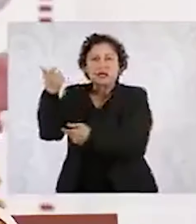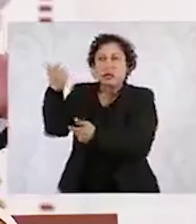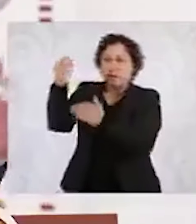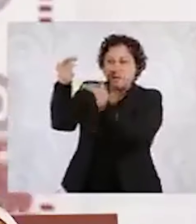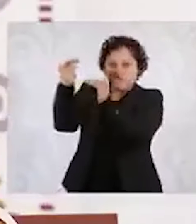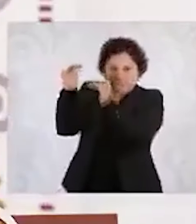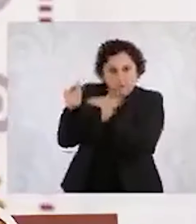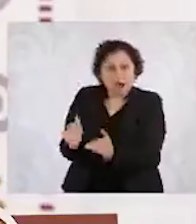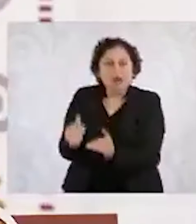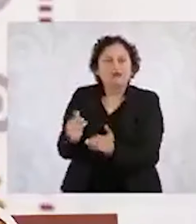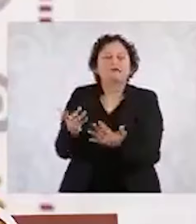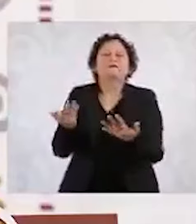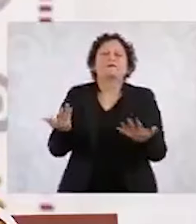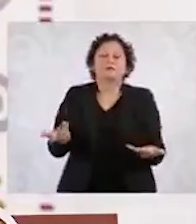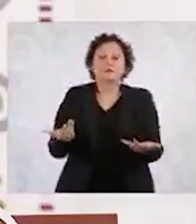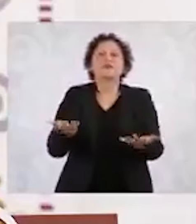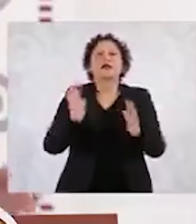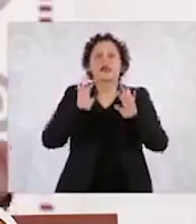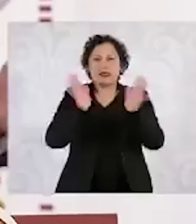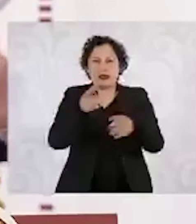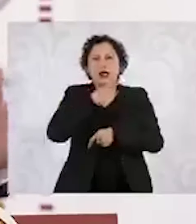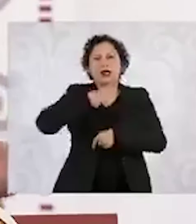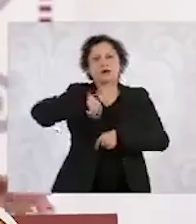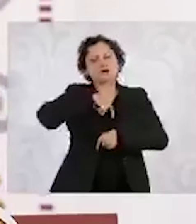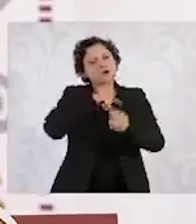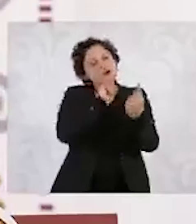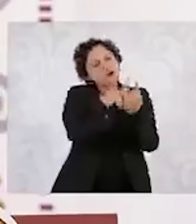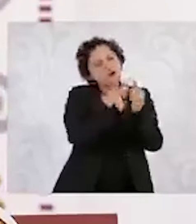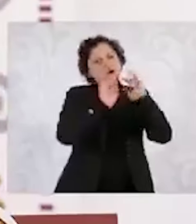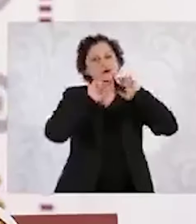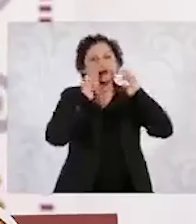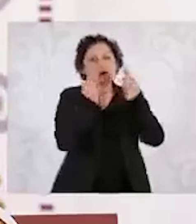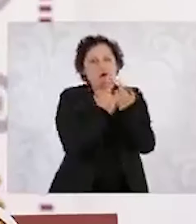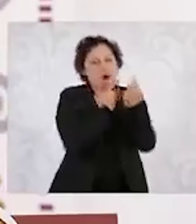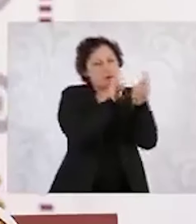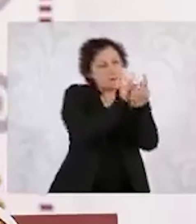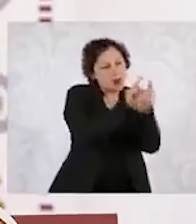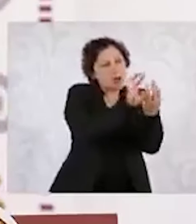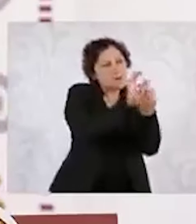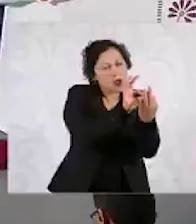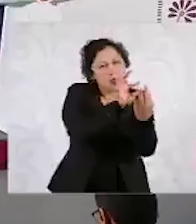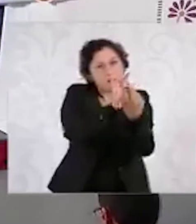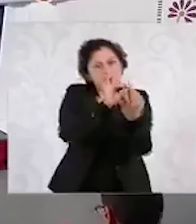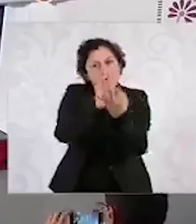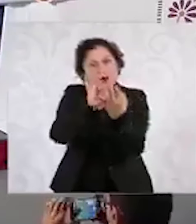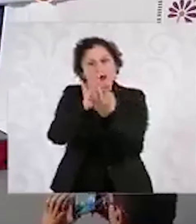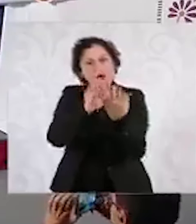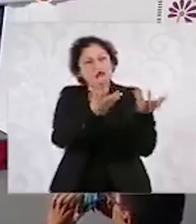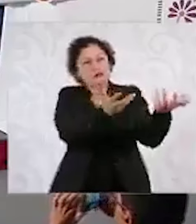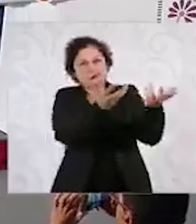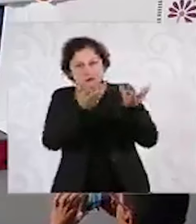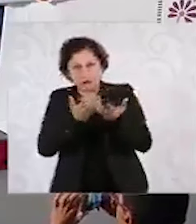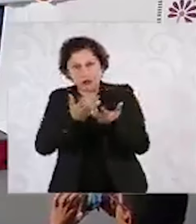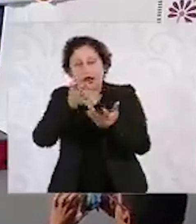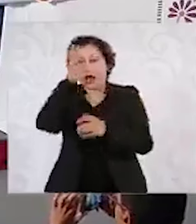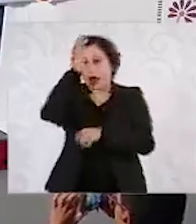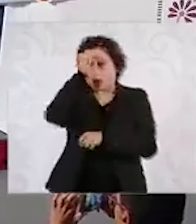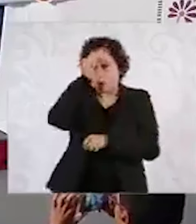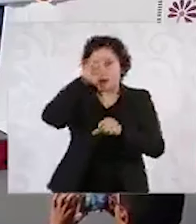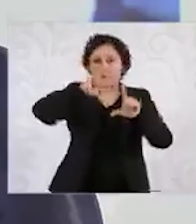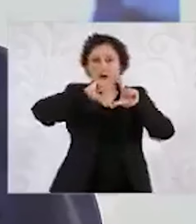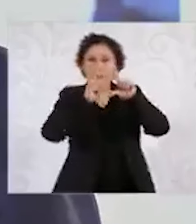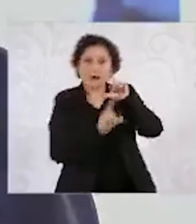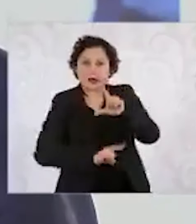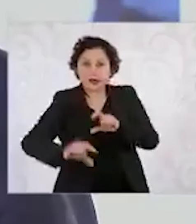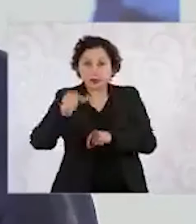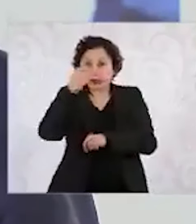2 millones de productores, principalmente de granos, café, caña de azúcar, cacao, nopal y miel de pequeña y mediana escala. Anunció